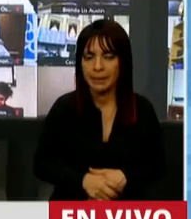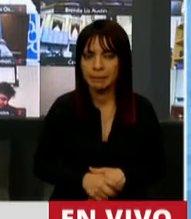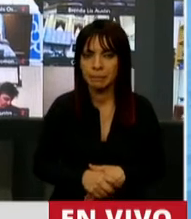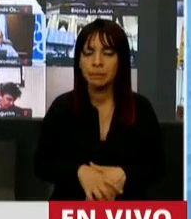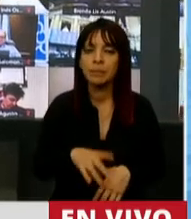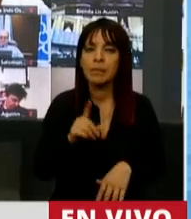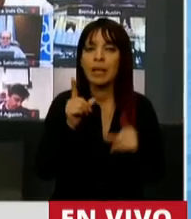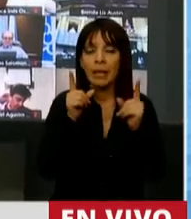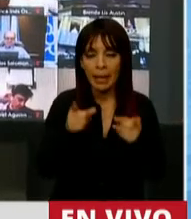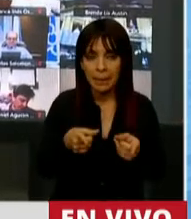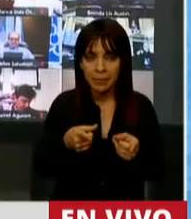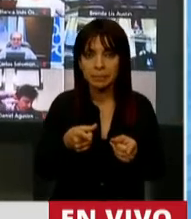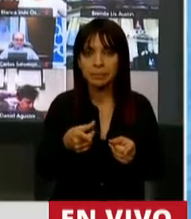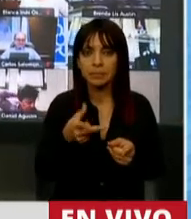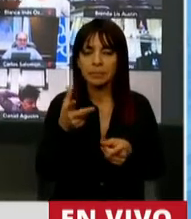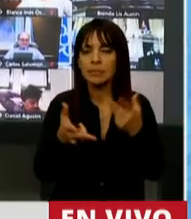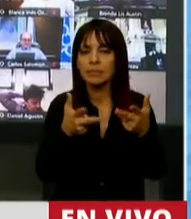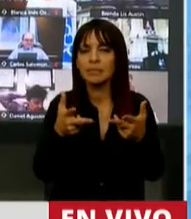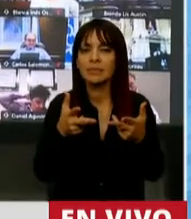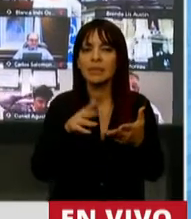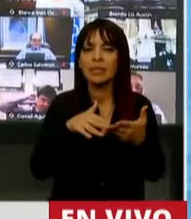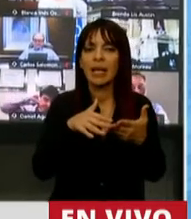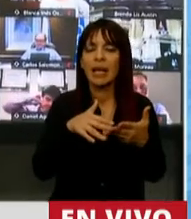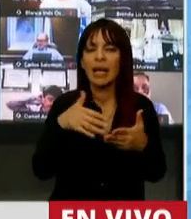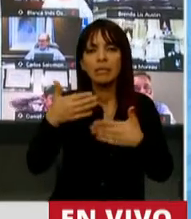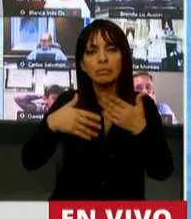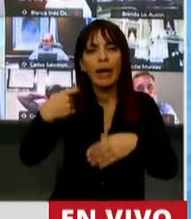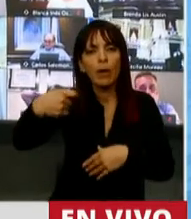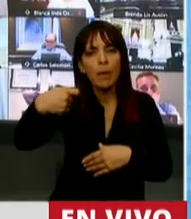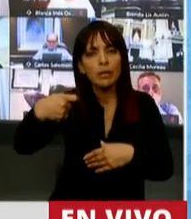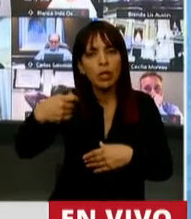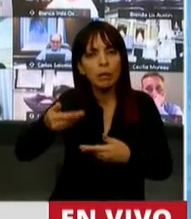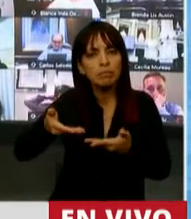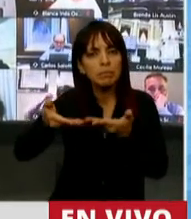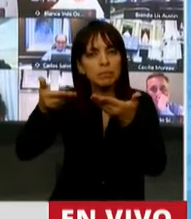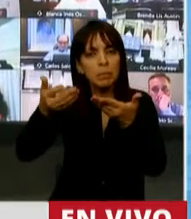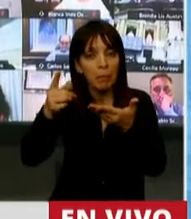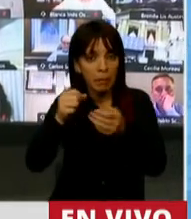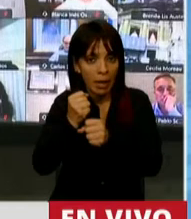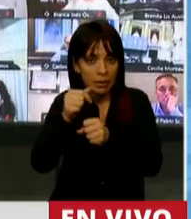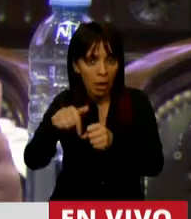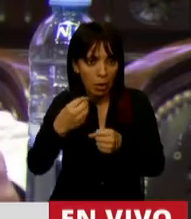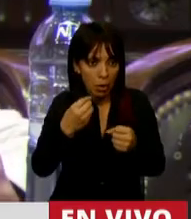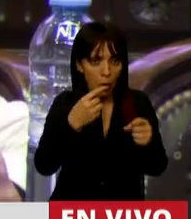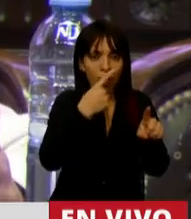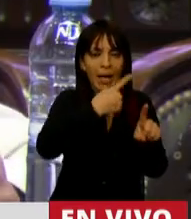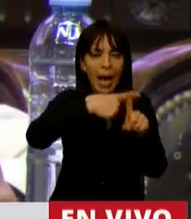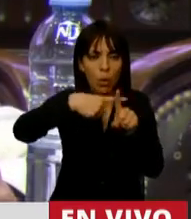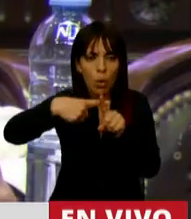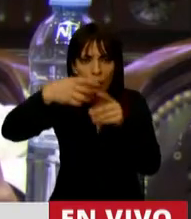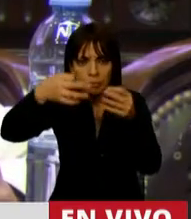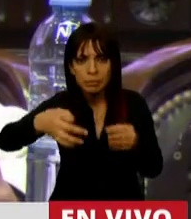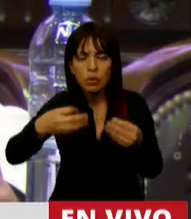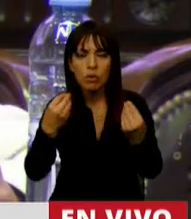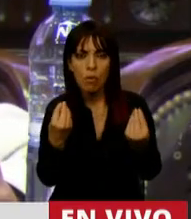el contrario, se habla de una recuperación de las jubilaciones, pero lo cierto es que aún no tenemos la fórmula para determinar si los haberes